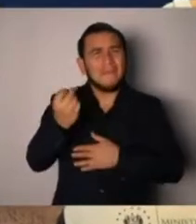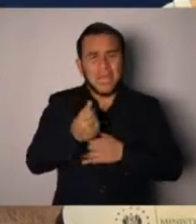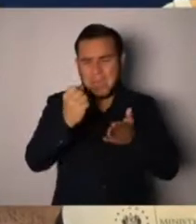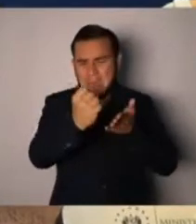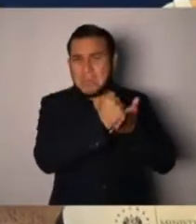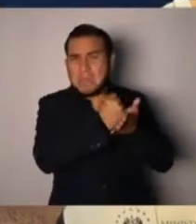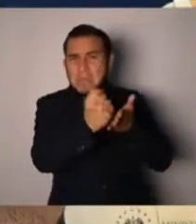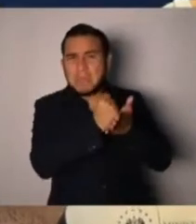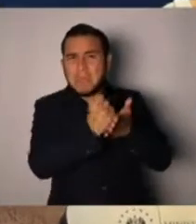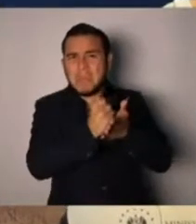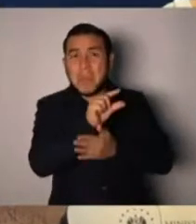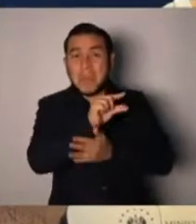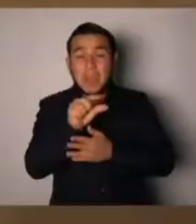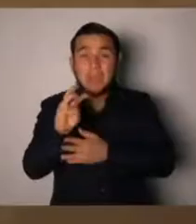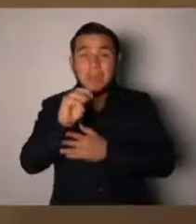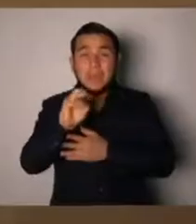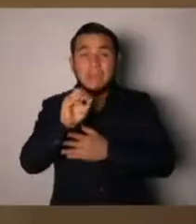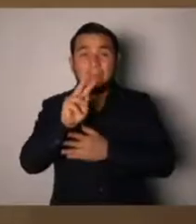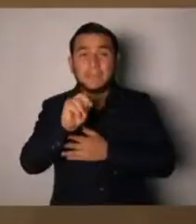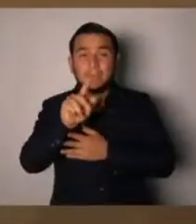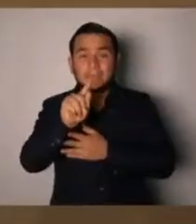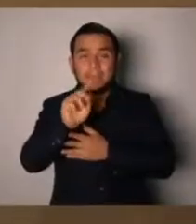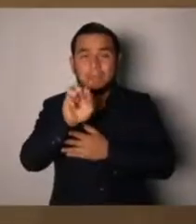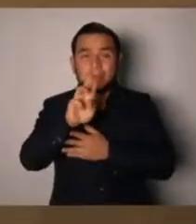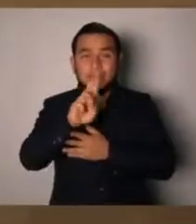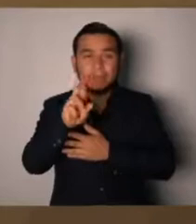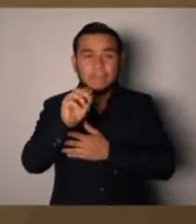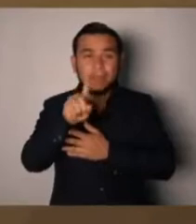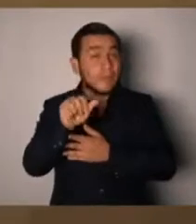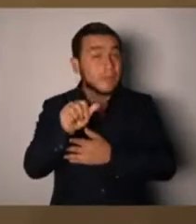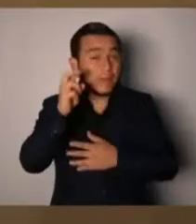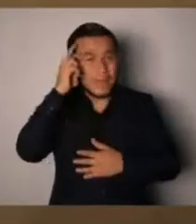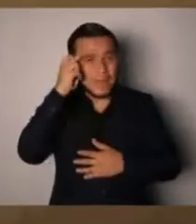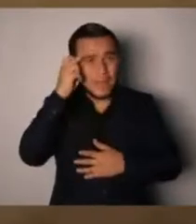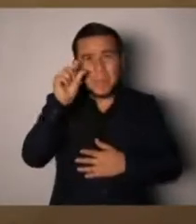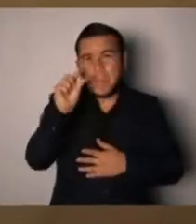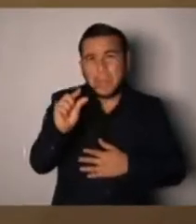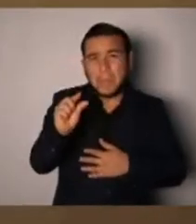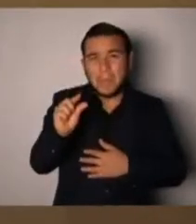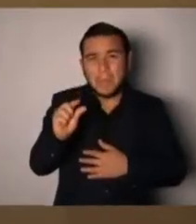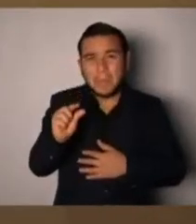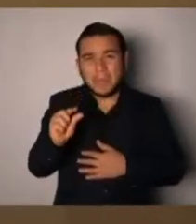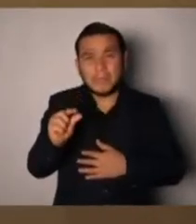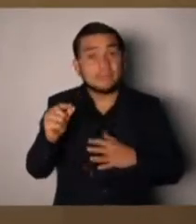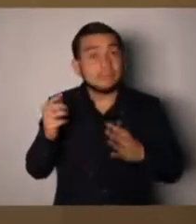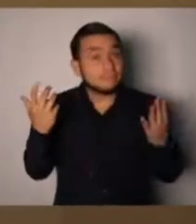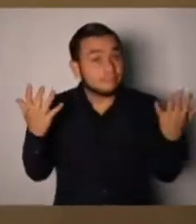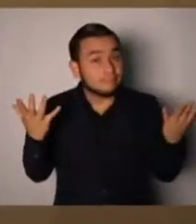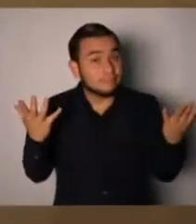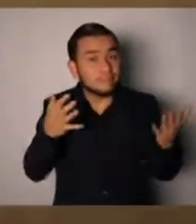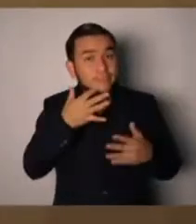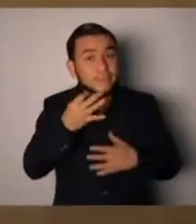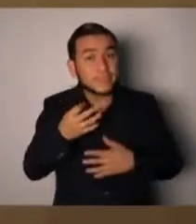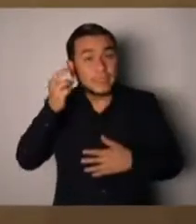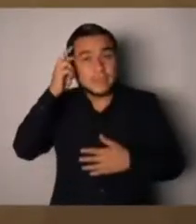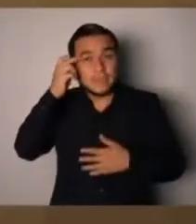pintura no vengo a alardear de eso es algo muy pequeño les devuelve el aplauso pero